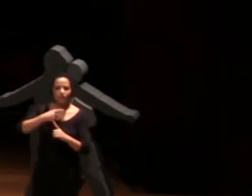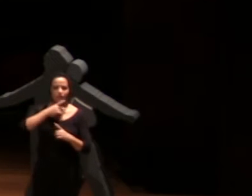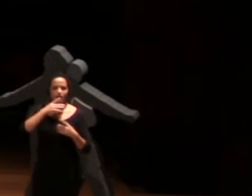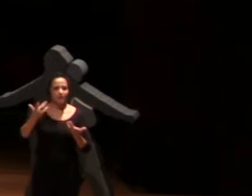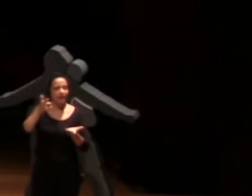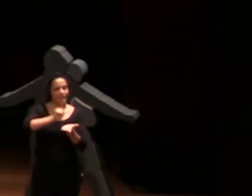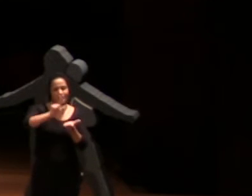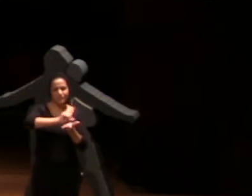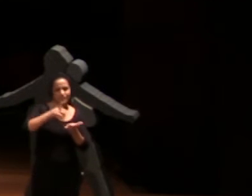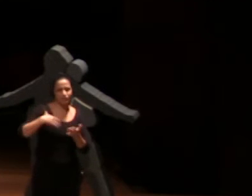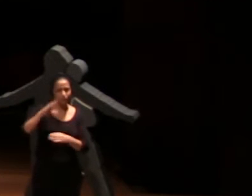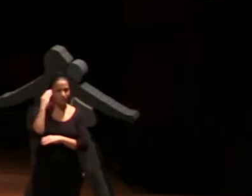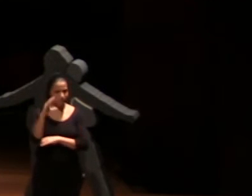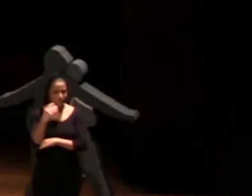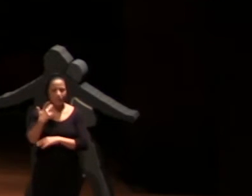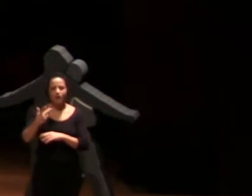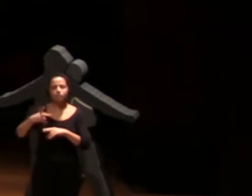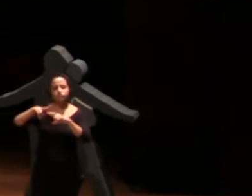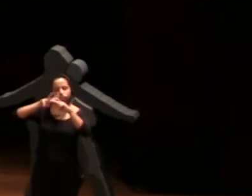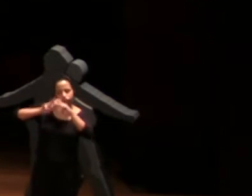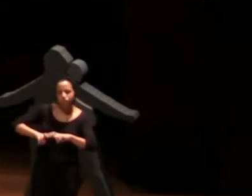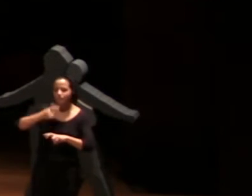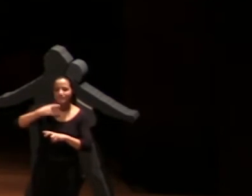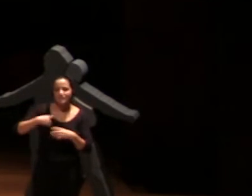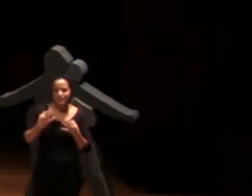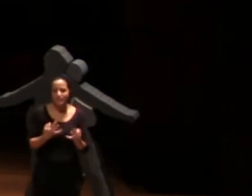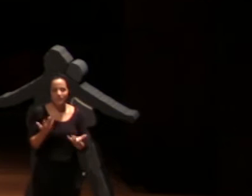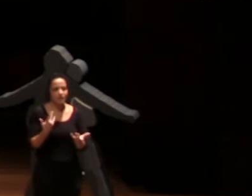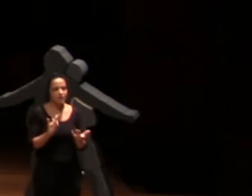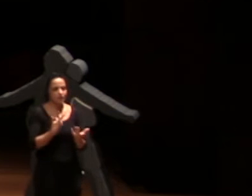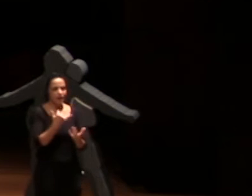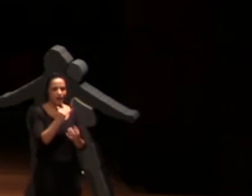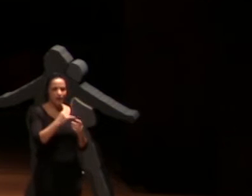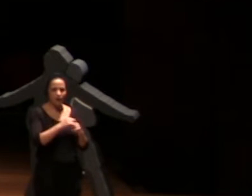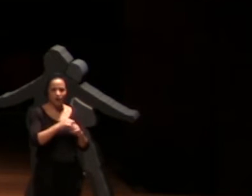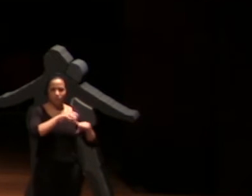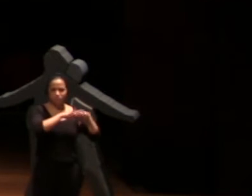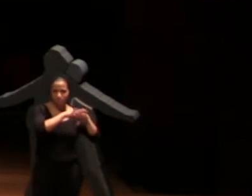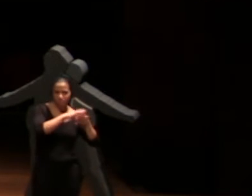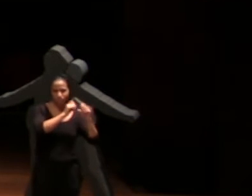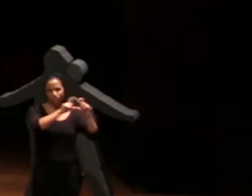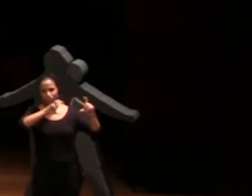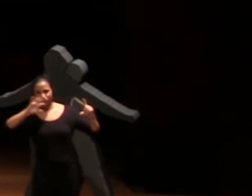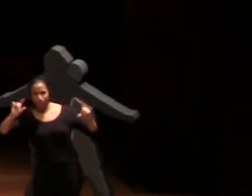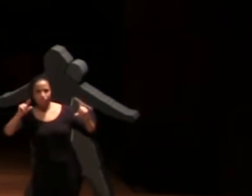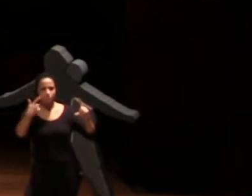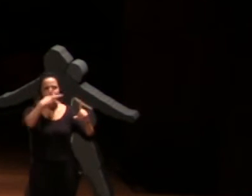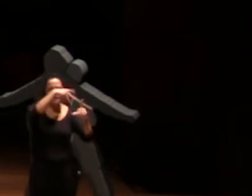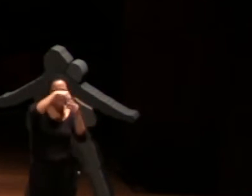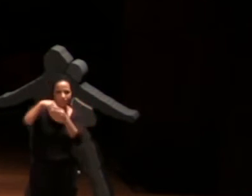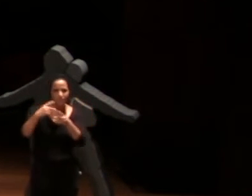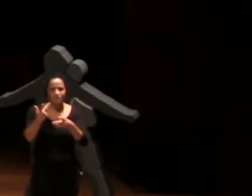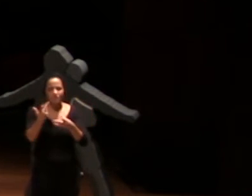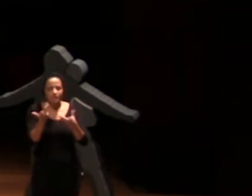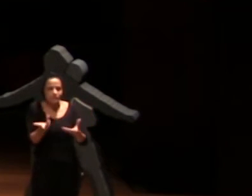científica estudios que nos dicen cada componente, el peso que tiene la fórmula, cada variable dentro del componente, el peso que